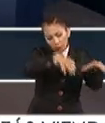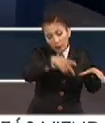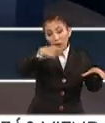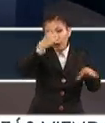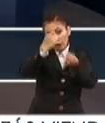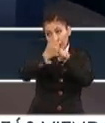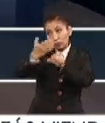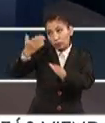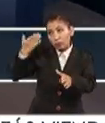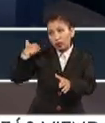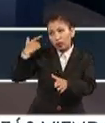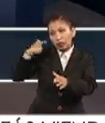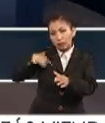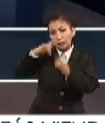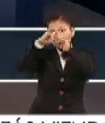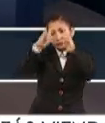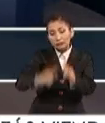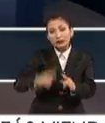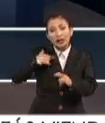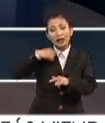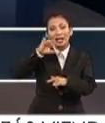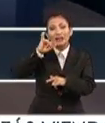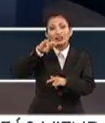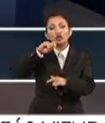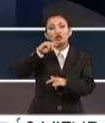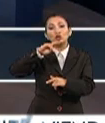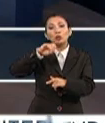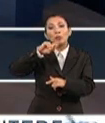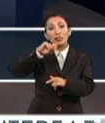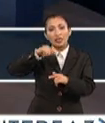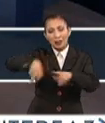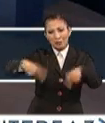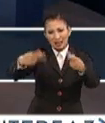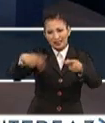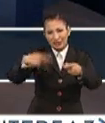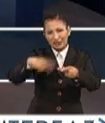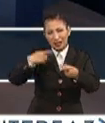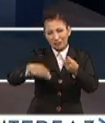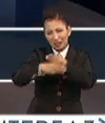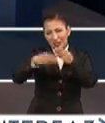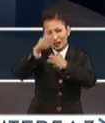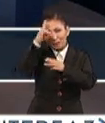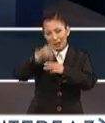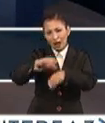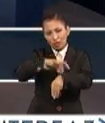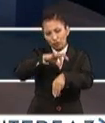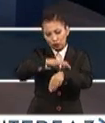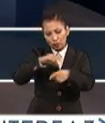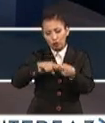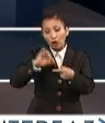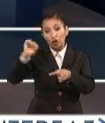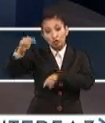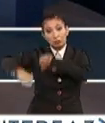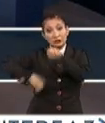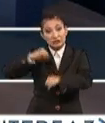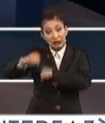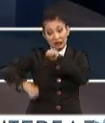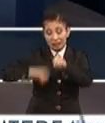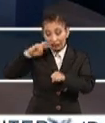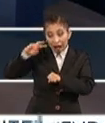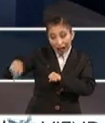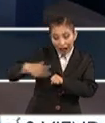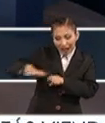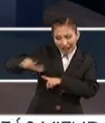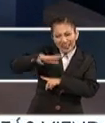el año pasado tuvimos un stand de instrumental médico. Entonces, el año pasado también tuvimos una bicicleta que